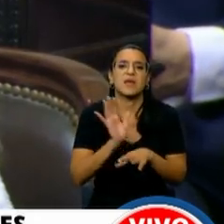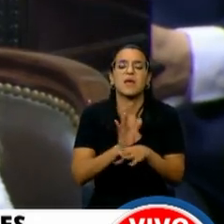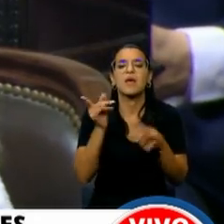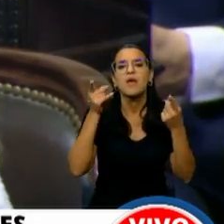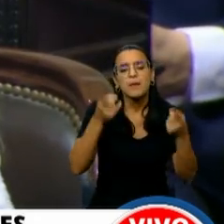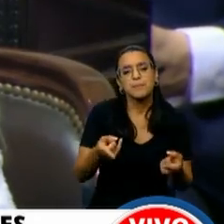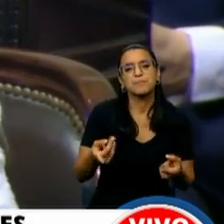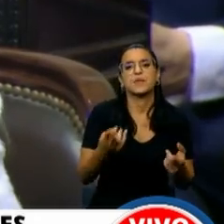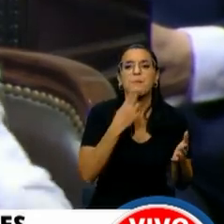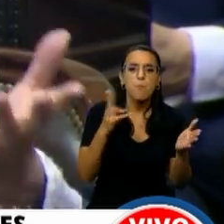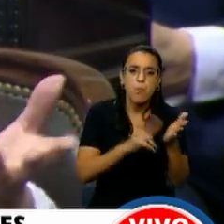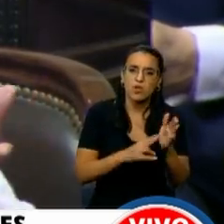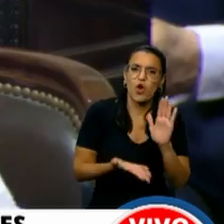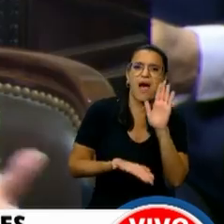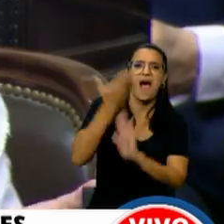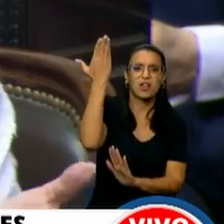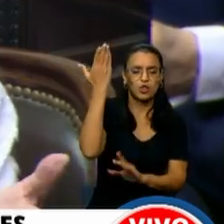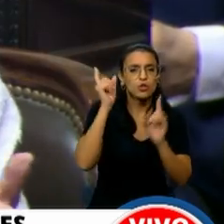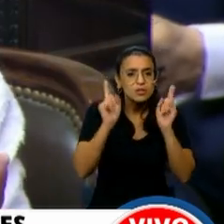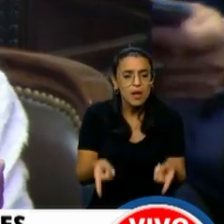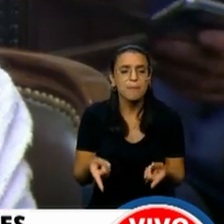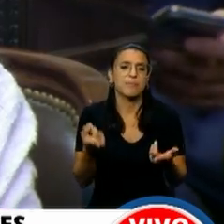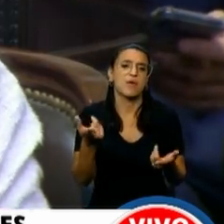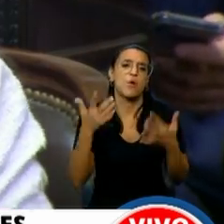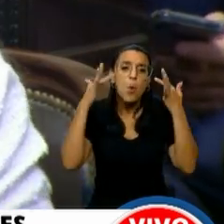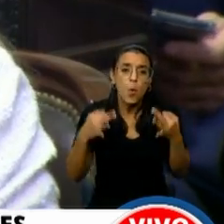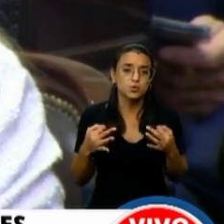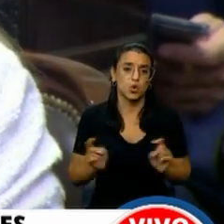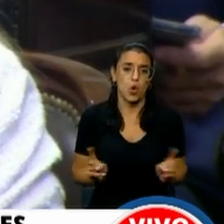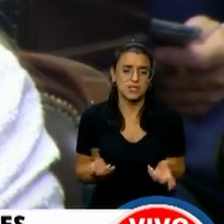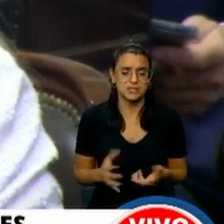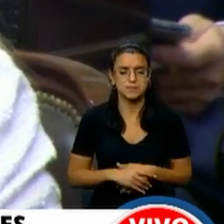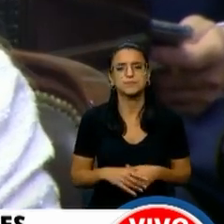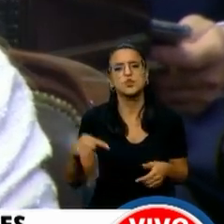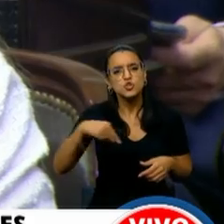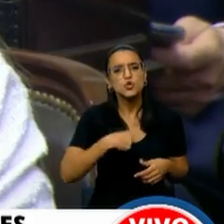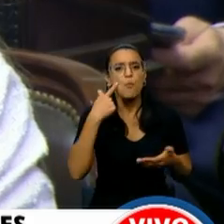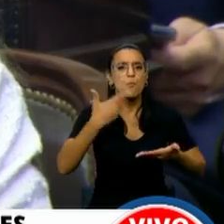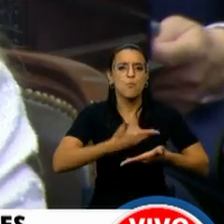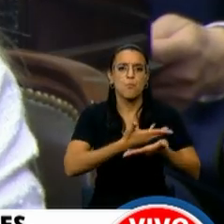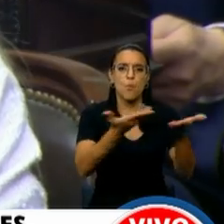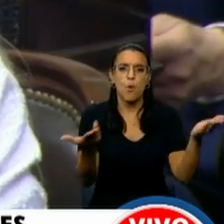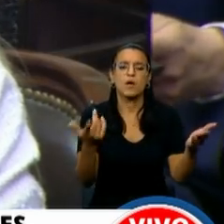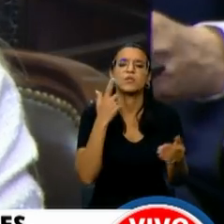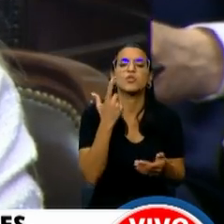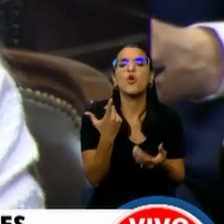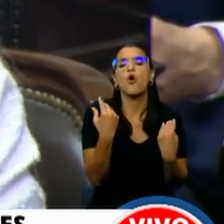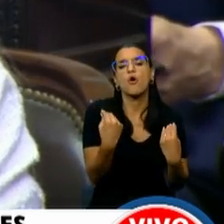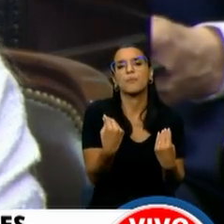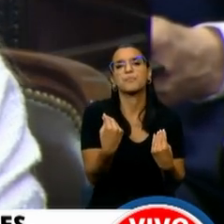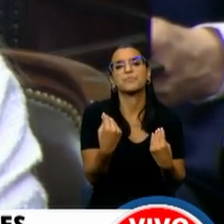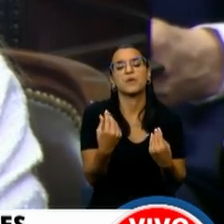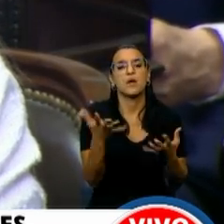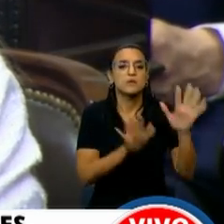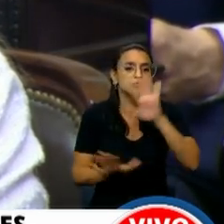alta presión impositiva sino que por sobre todas las cosas es injusta yo los invito a mostrar la composición de esa